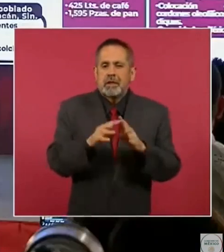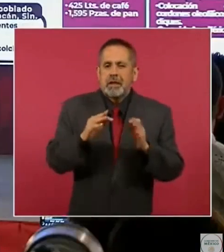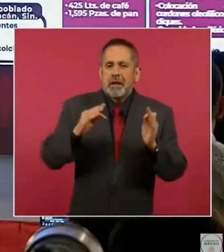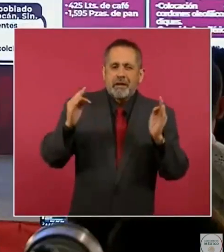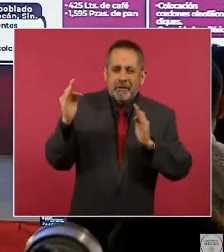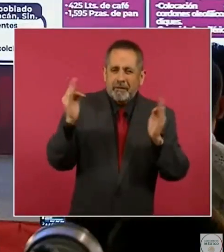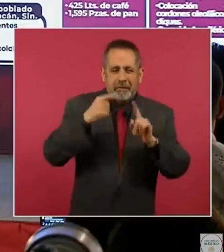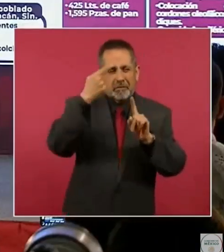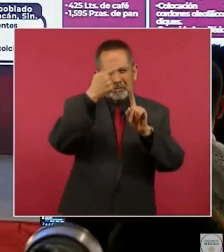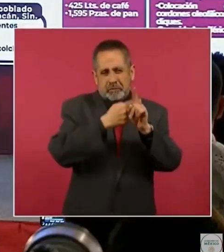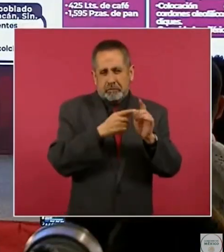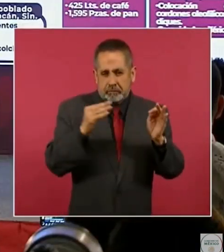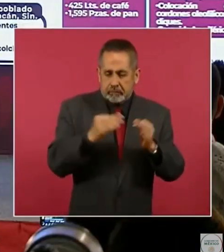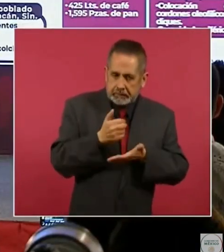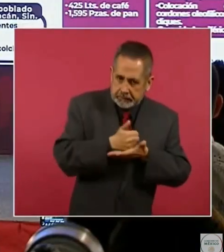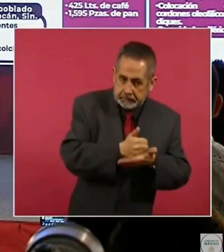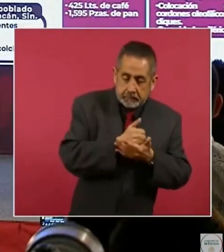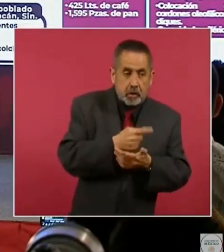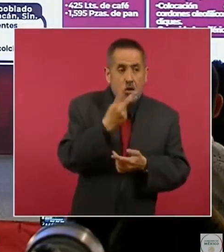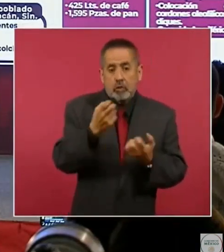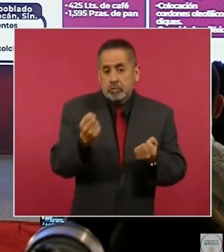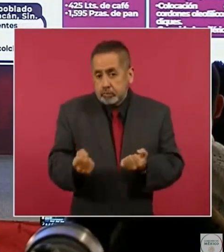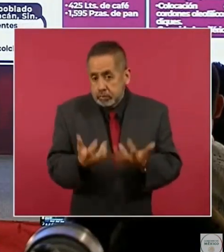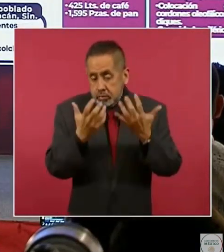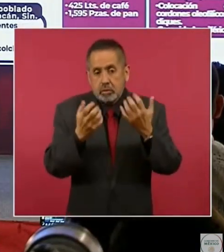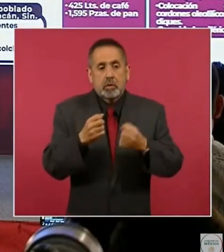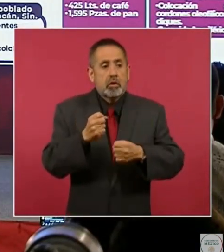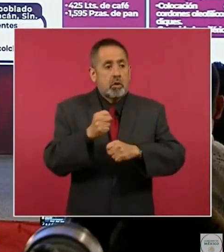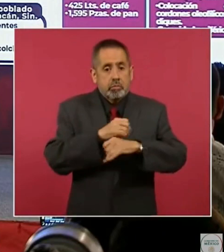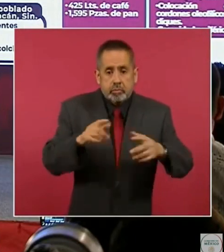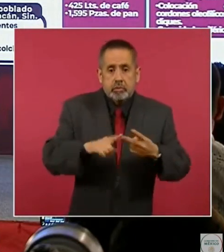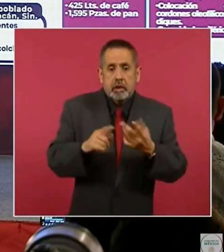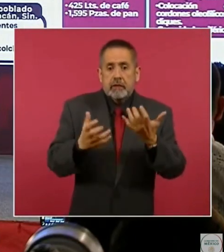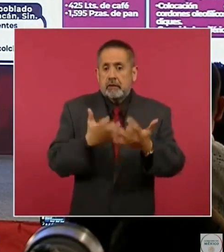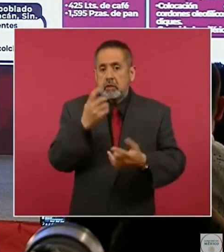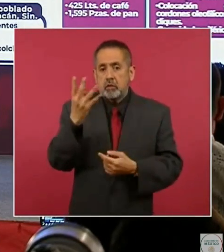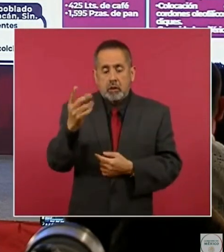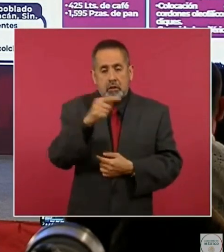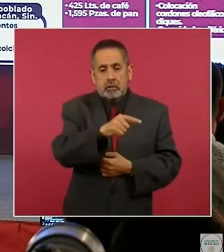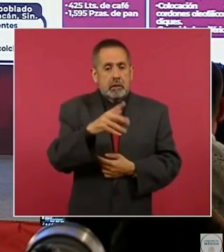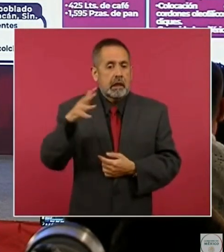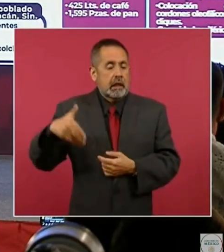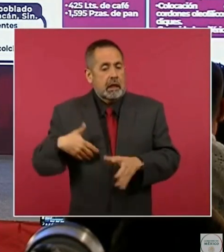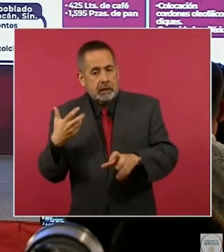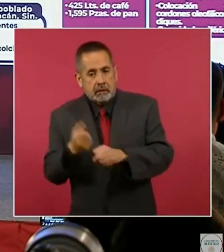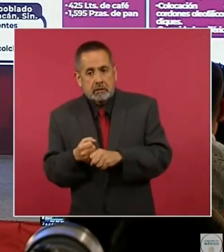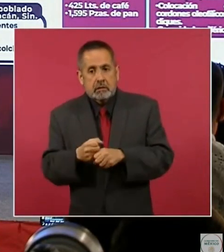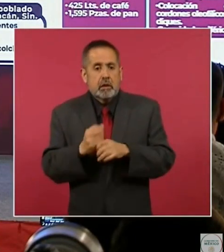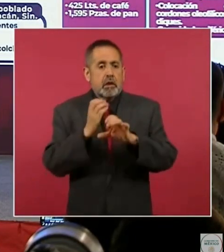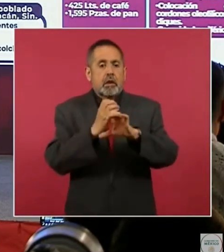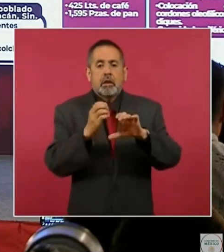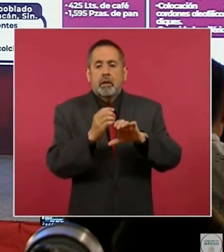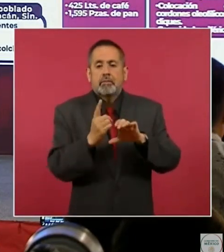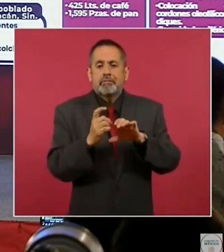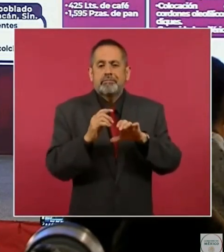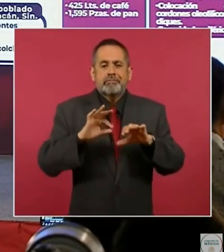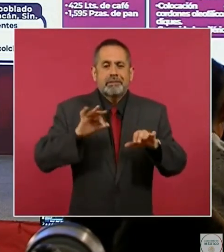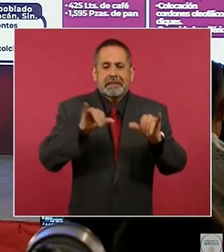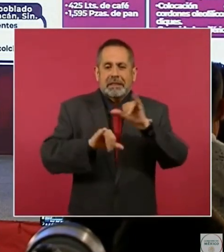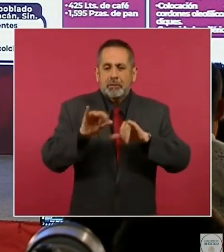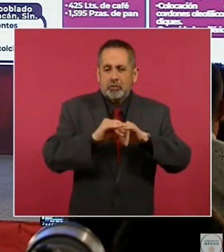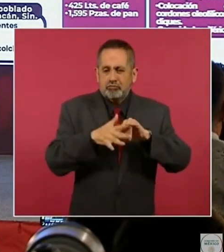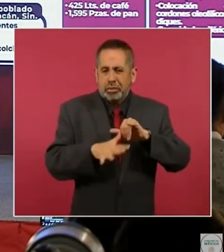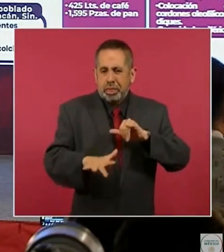2 explosiones, incendio forestal, 8 incendios urbanos, 4 accidentes, un derrame de sustancias químicas.